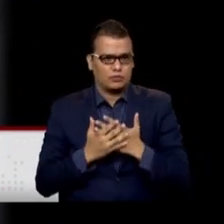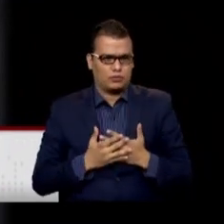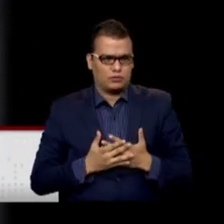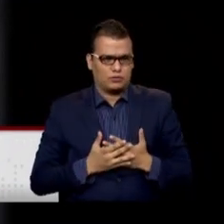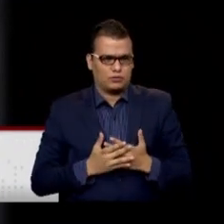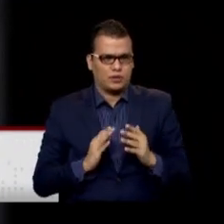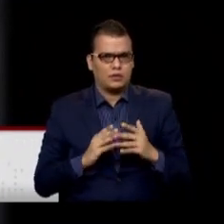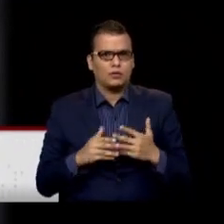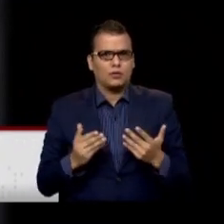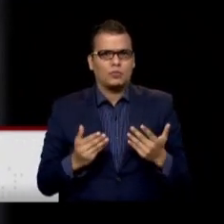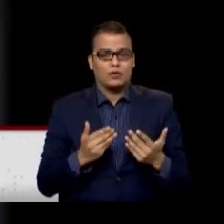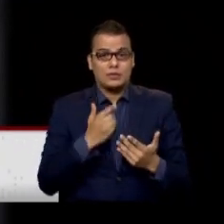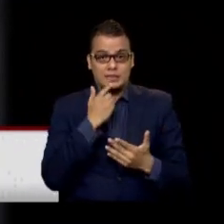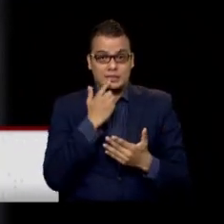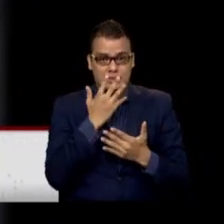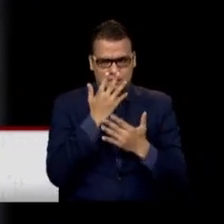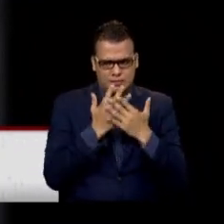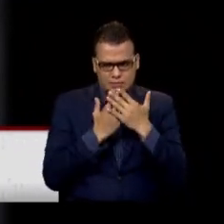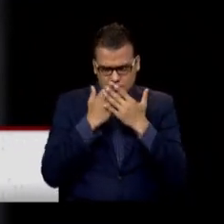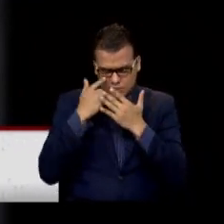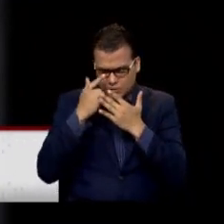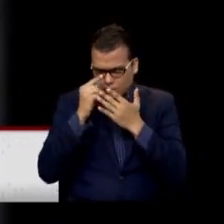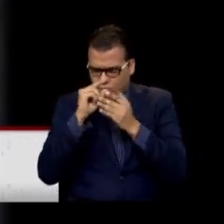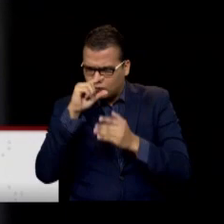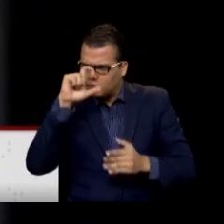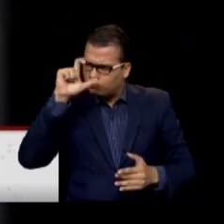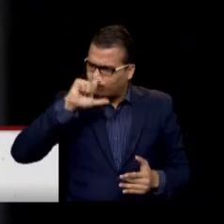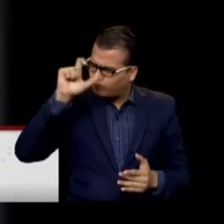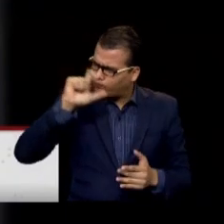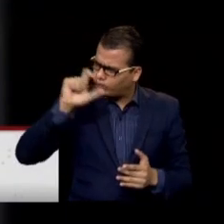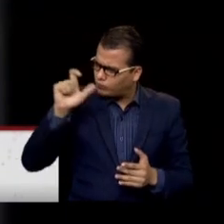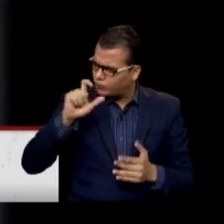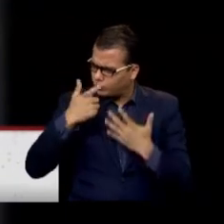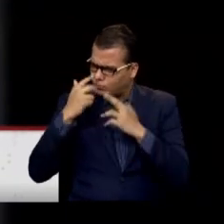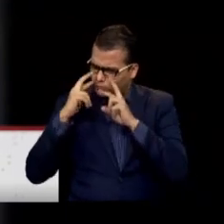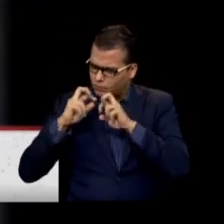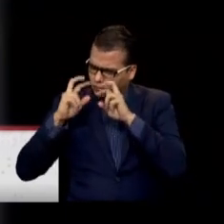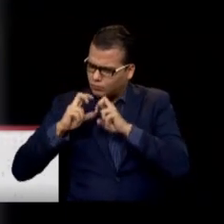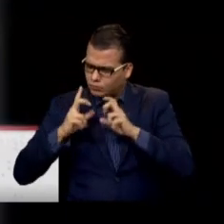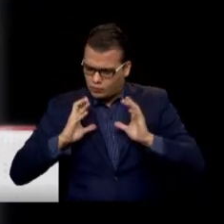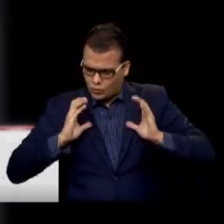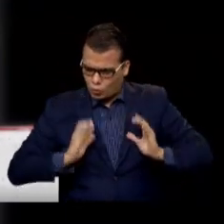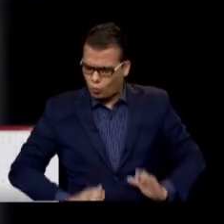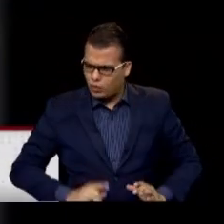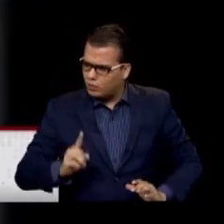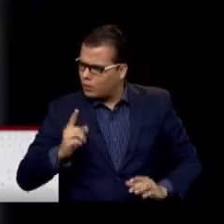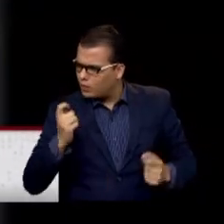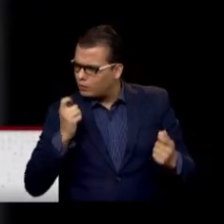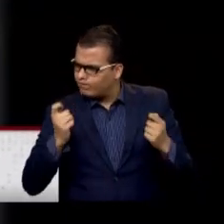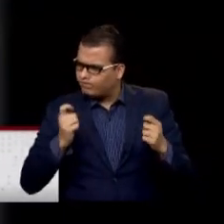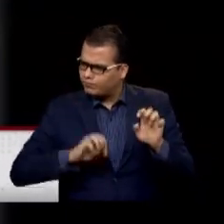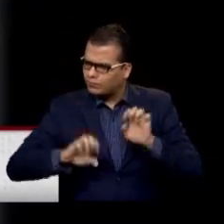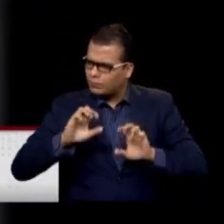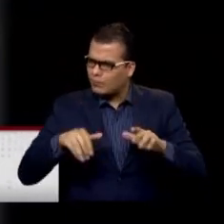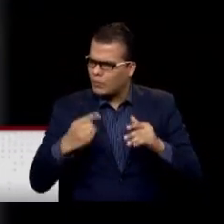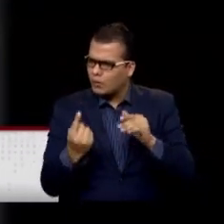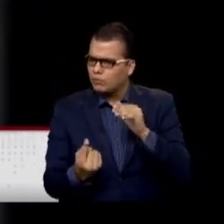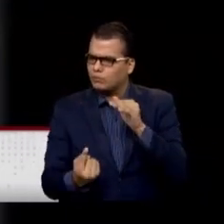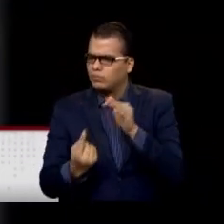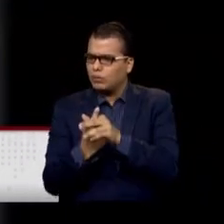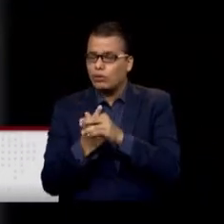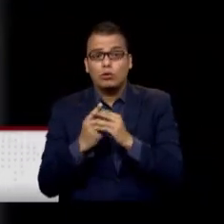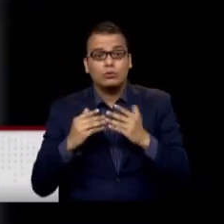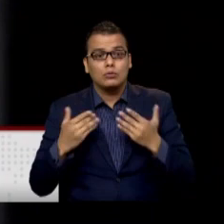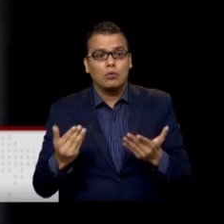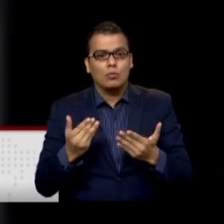que se hacen en sangre y que buscan la respuesta inmunológica del organismo a través de las inmunoglobulinas y que solo son positivas